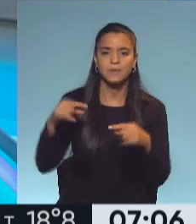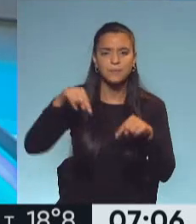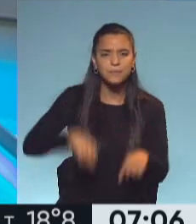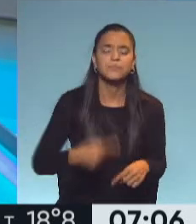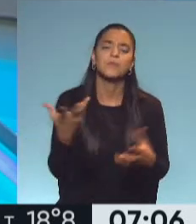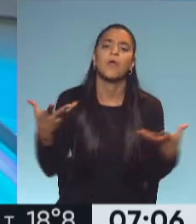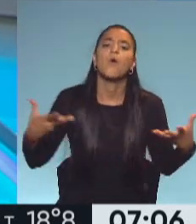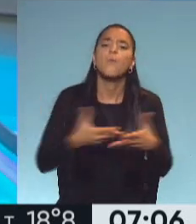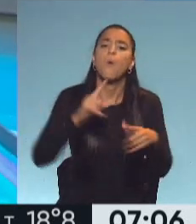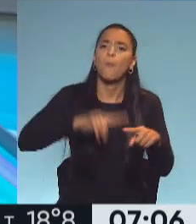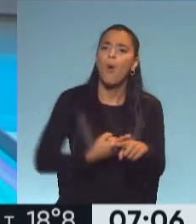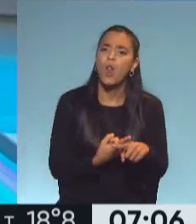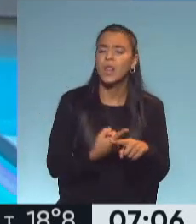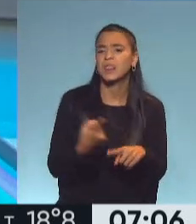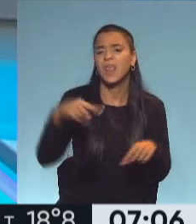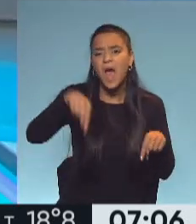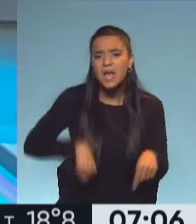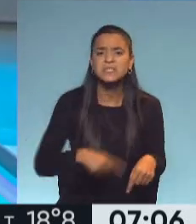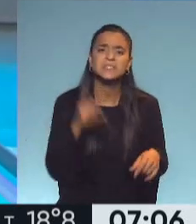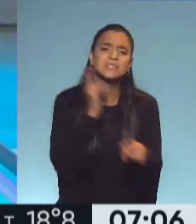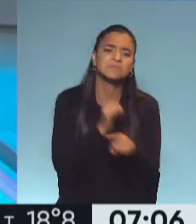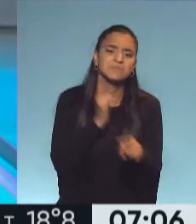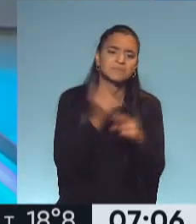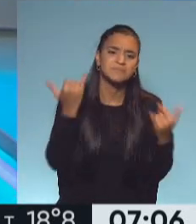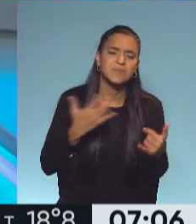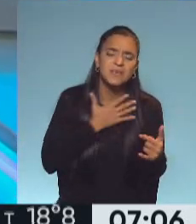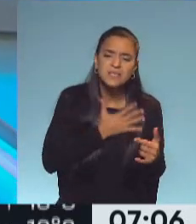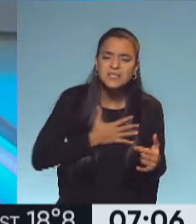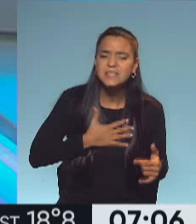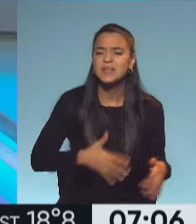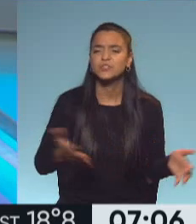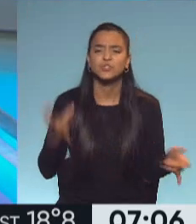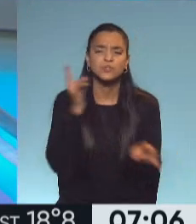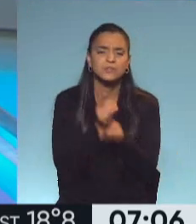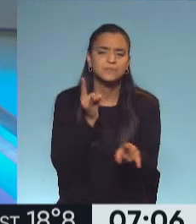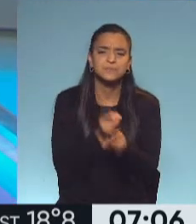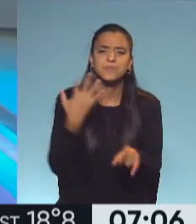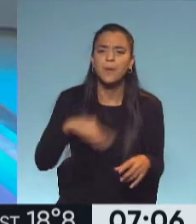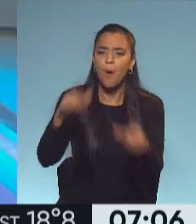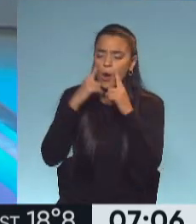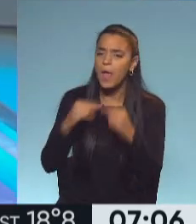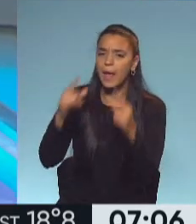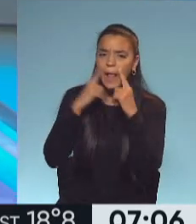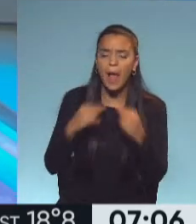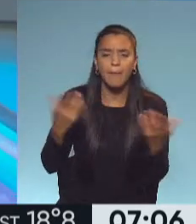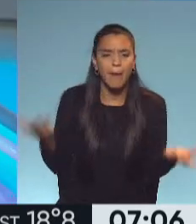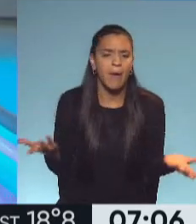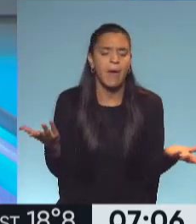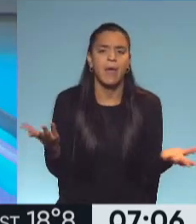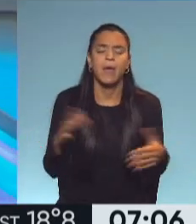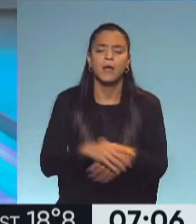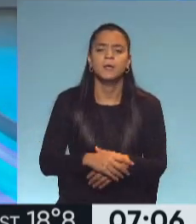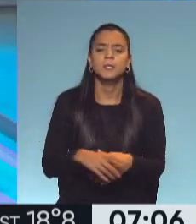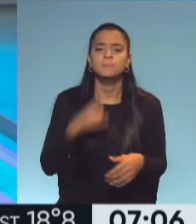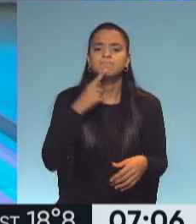La clase política que en la República Argentina siempre nos deja esa sensación de que algo siempre tenemos para reclamarle. Es increíble,